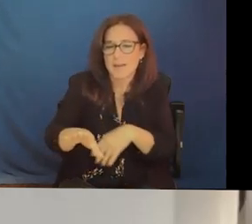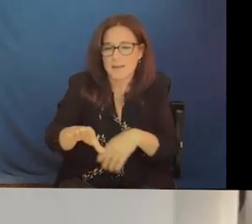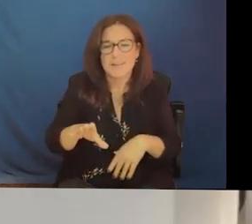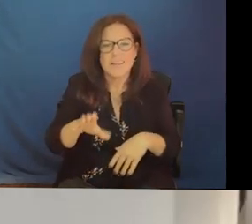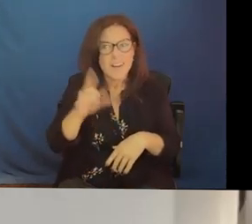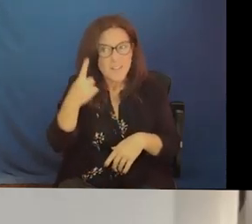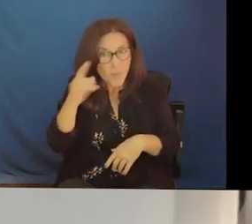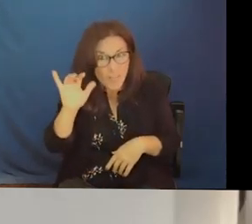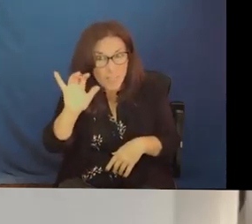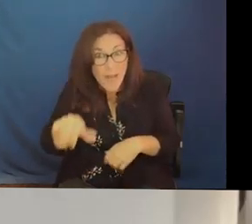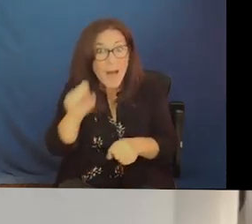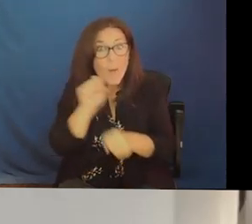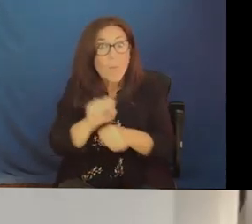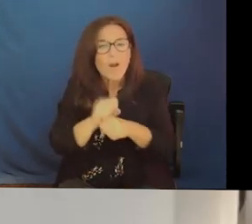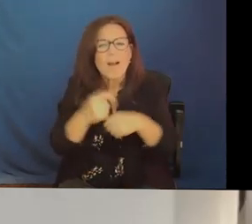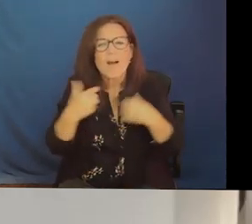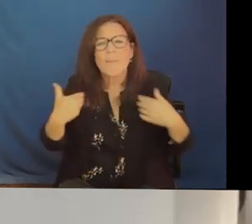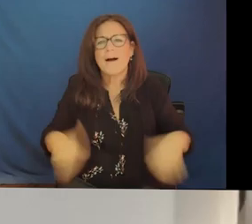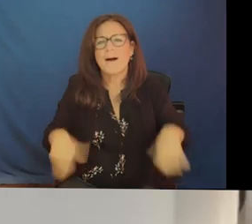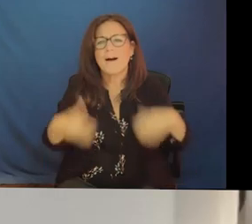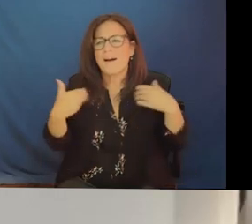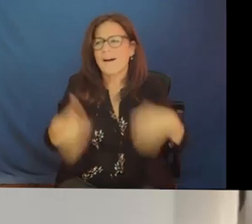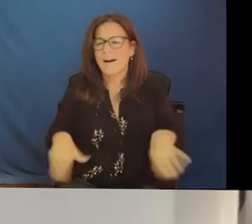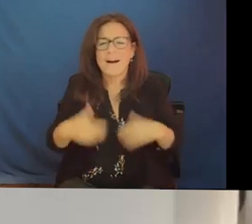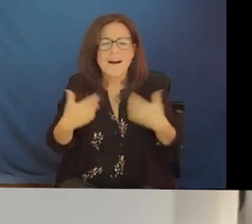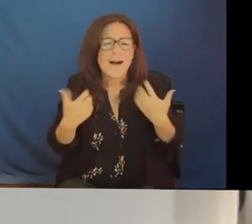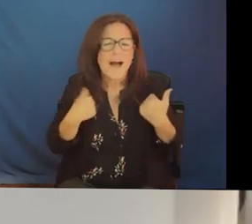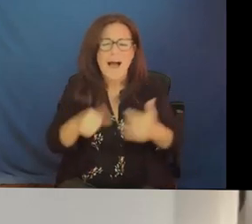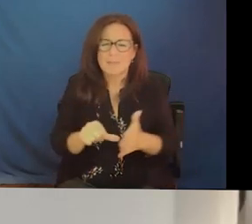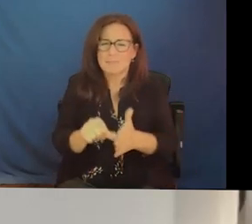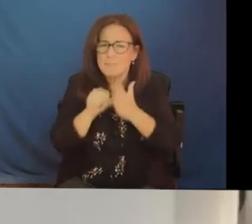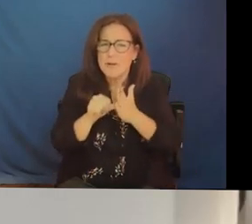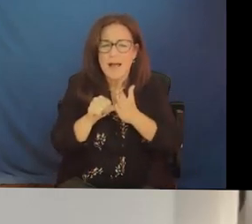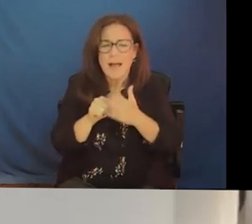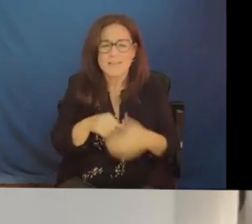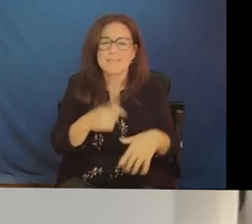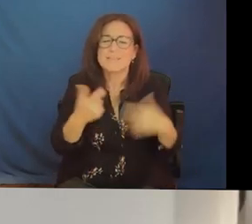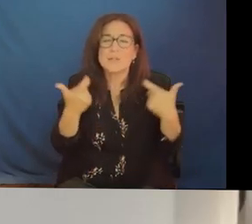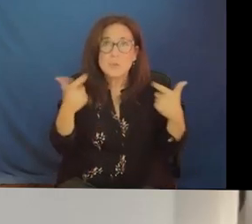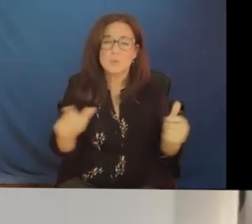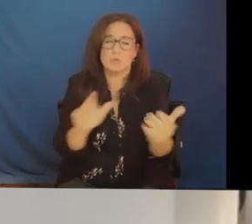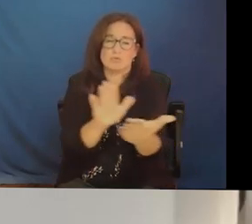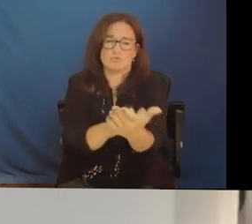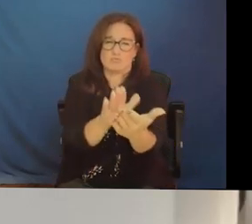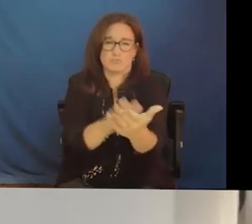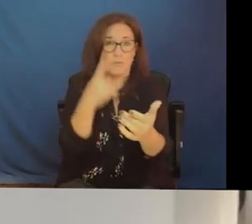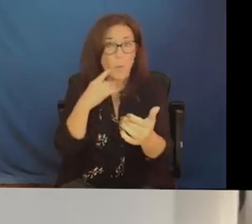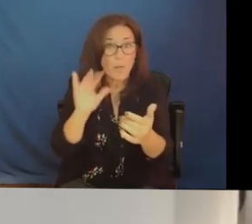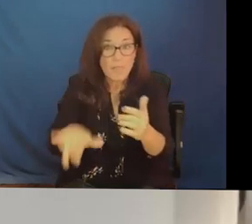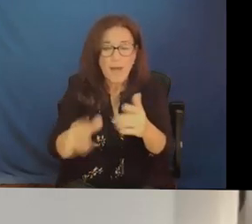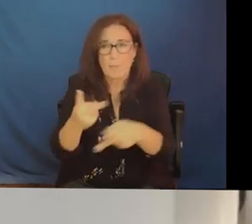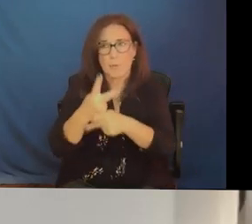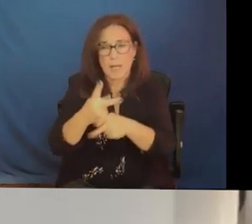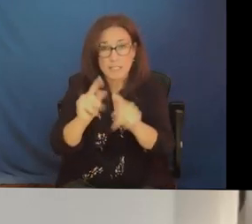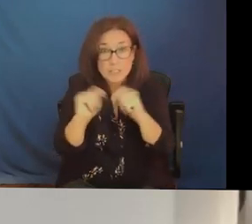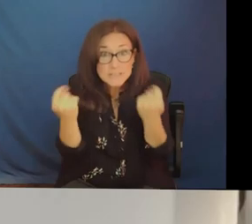me llena en la apreciación y la lo maravilloso de esta maravillosa producción